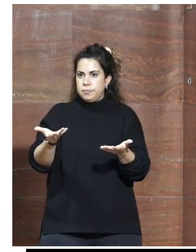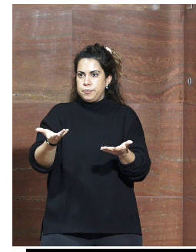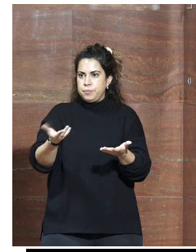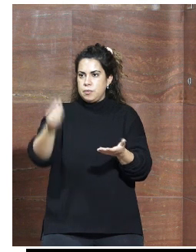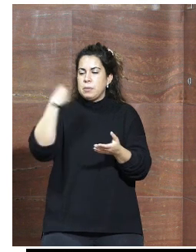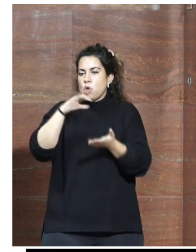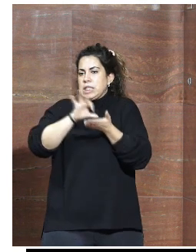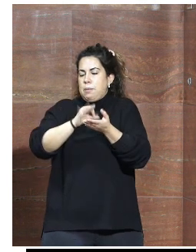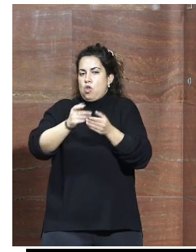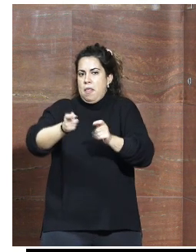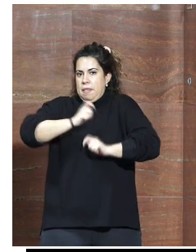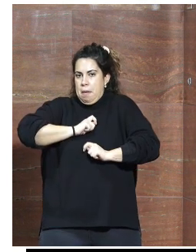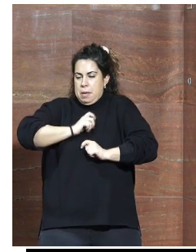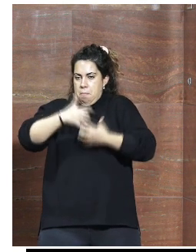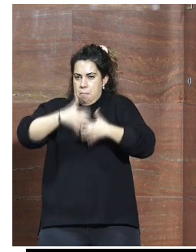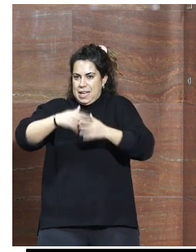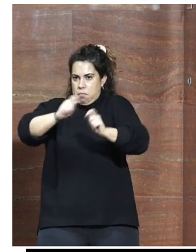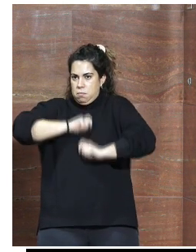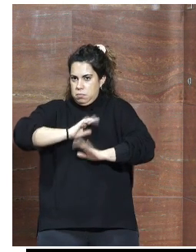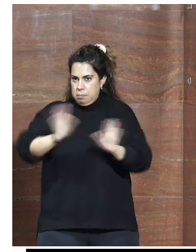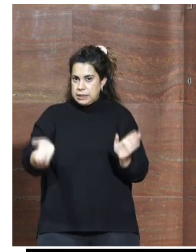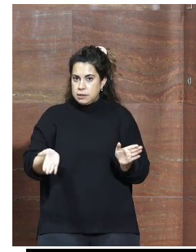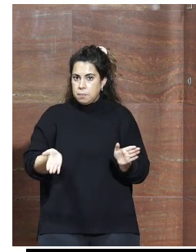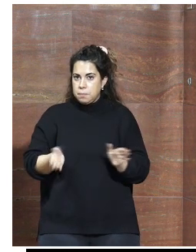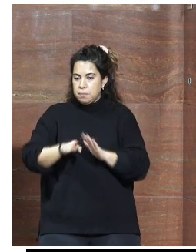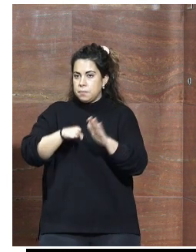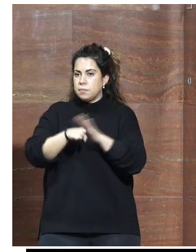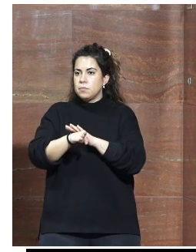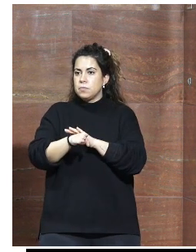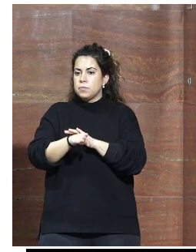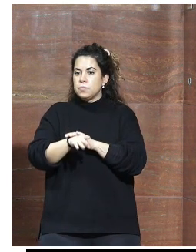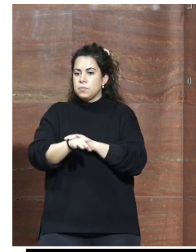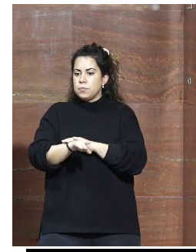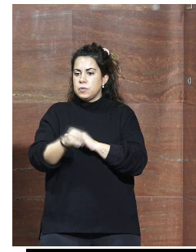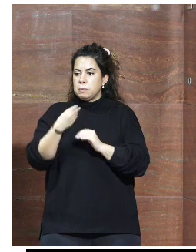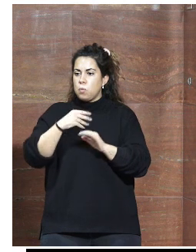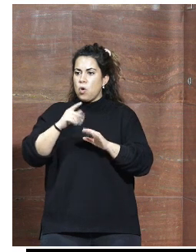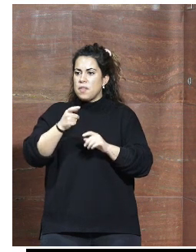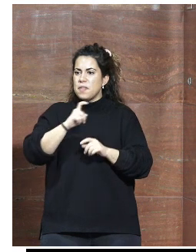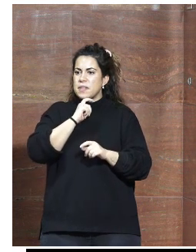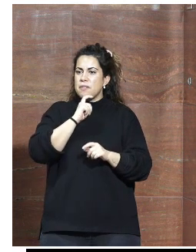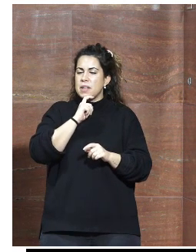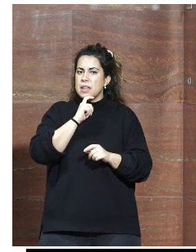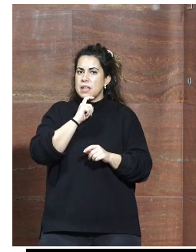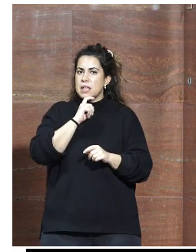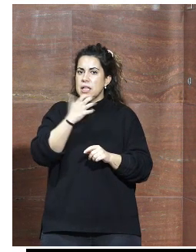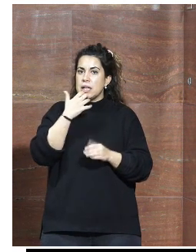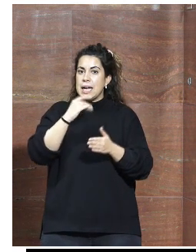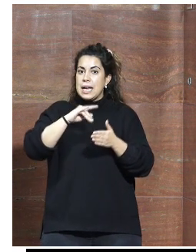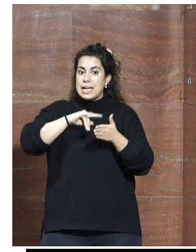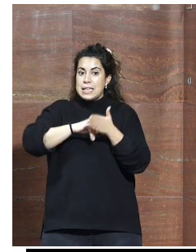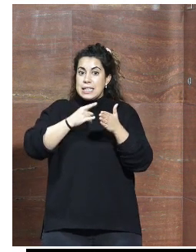te dé el servicio de la máquina. Es muy complejo con lo que os digo, cuando se entra en el sistema